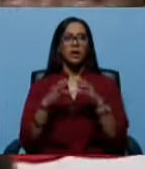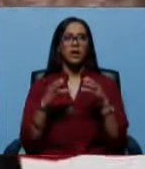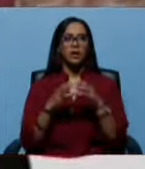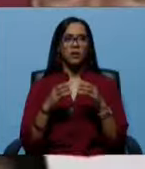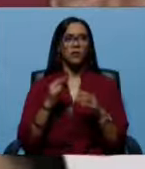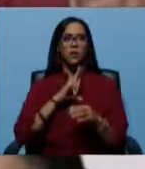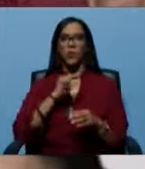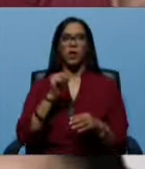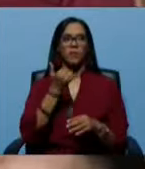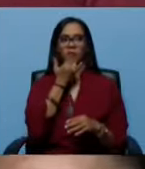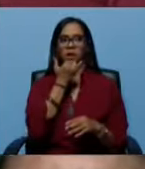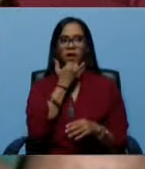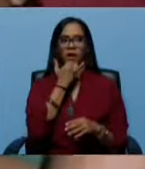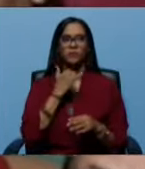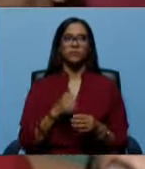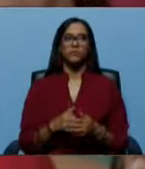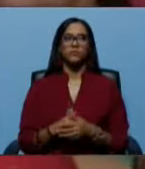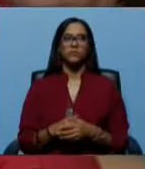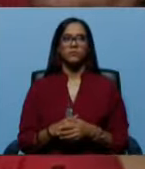hemos fallado.